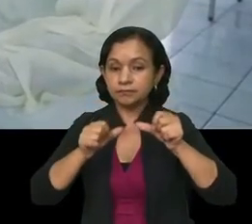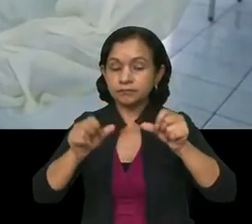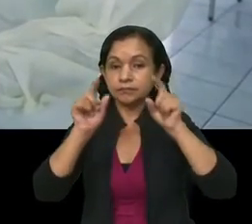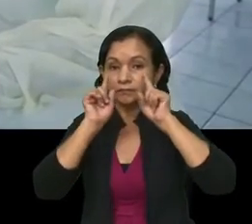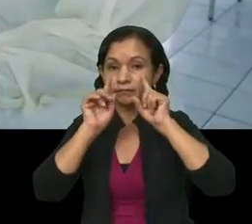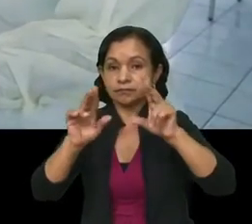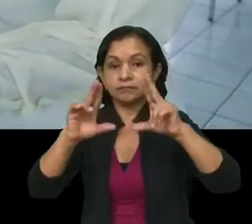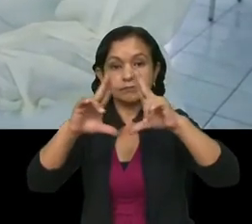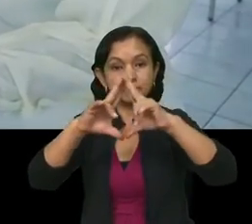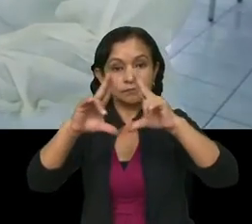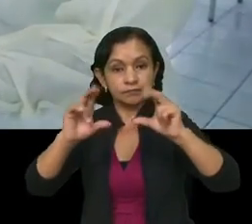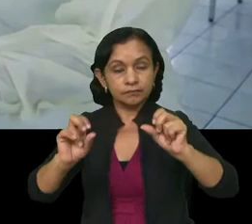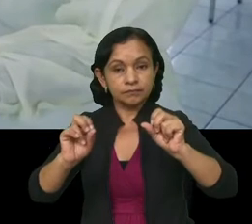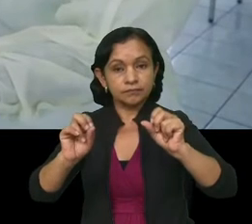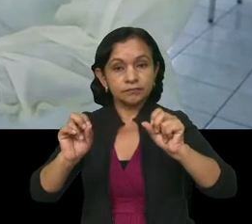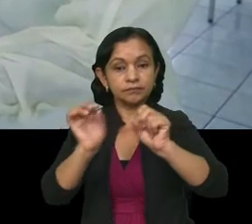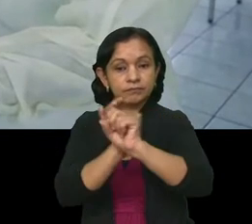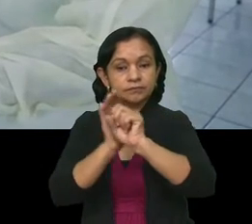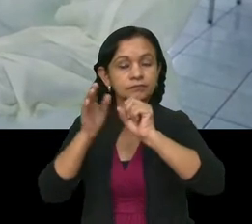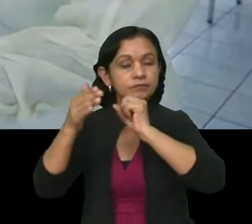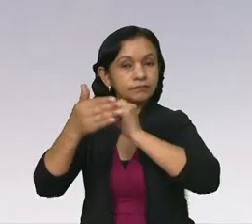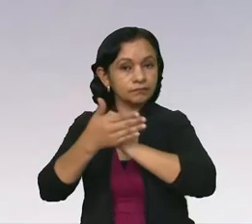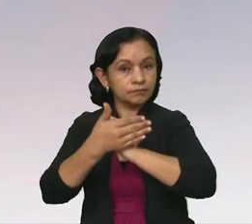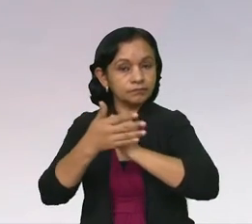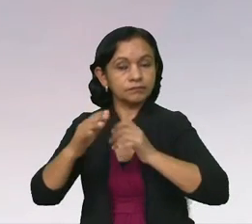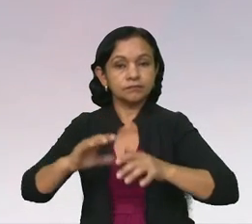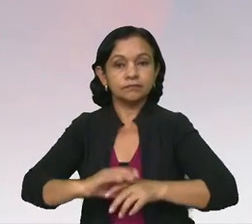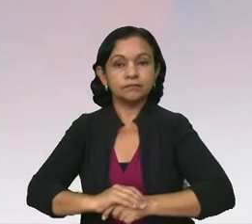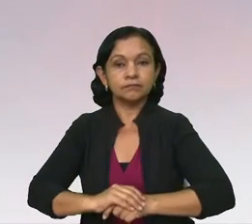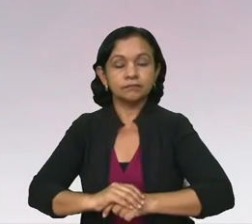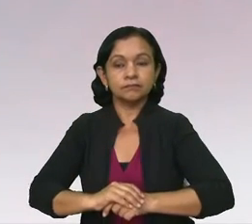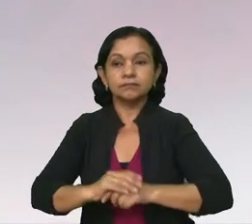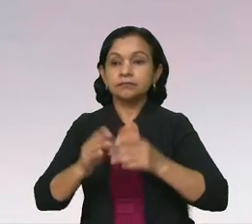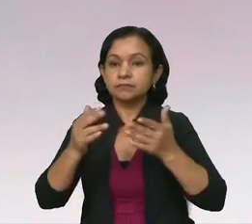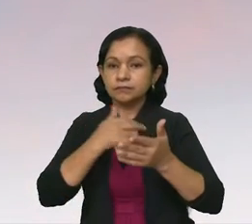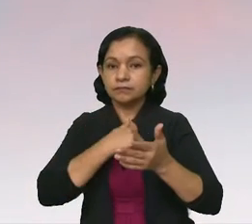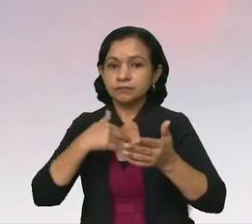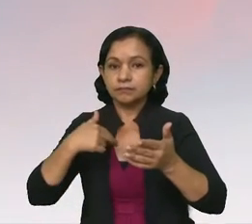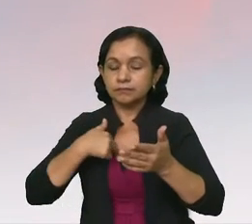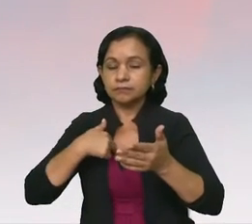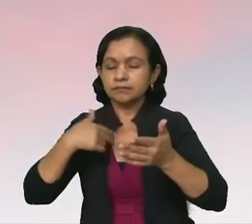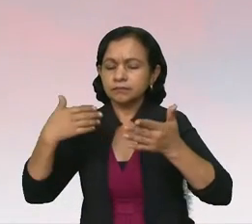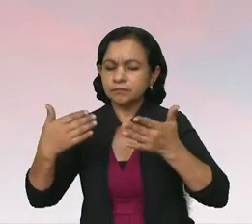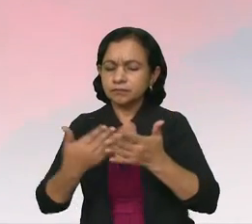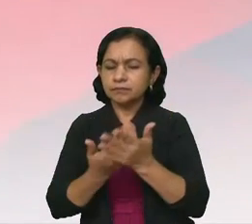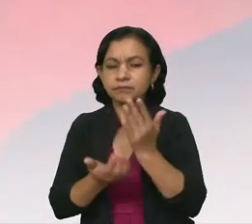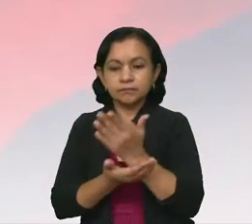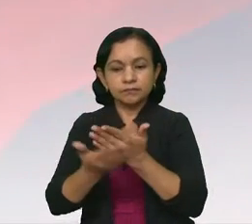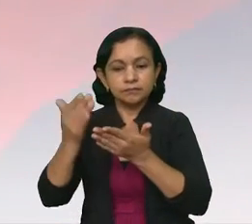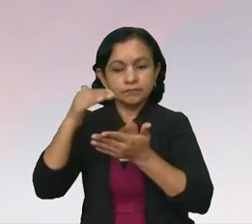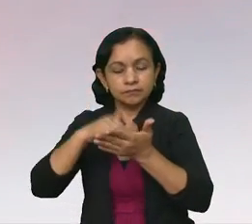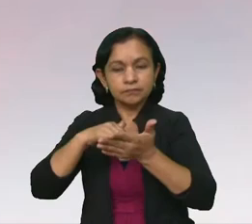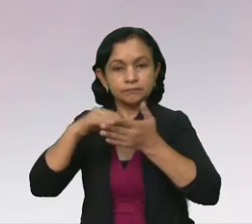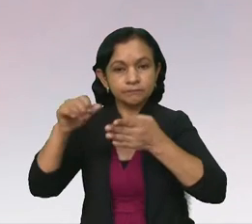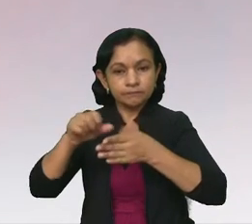los nicaragüenses contra el COVID-19. Preparando una campaña,